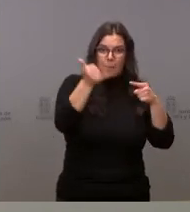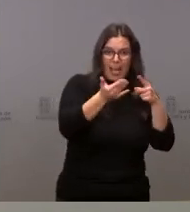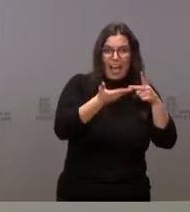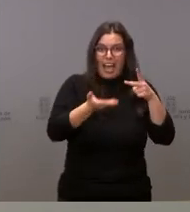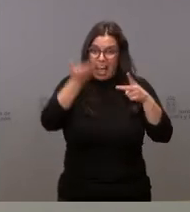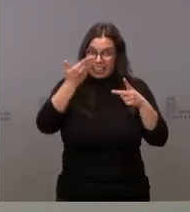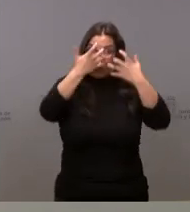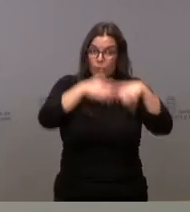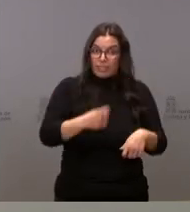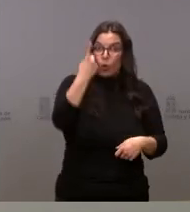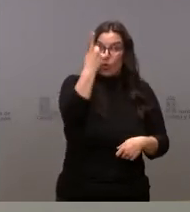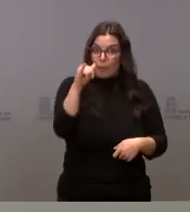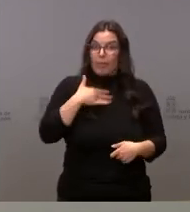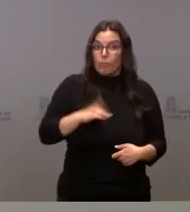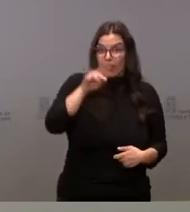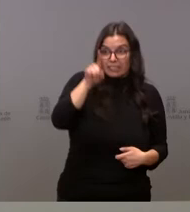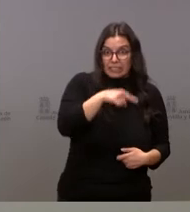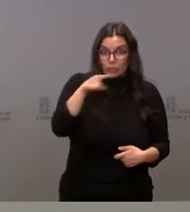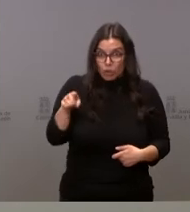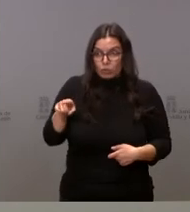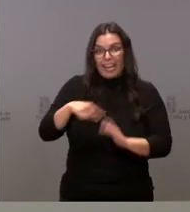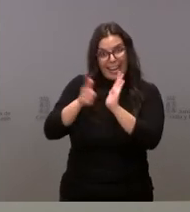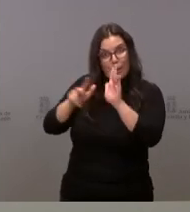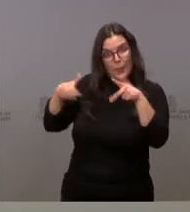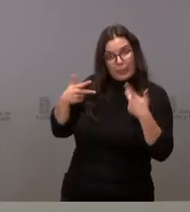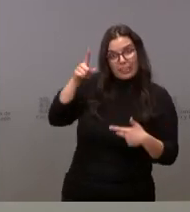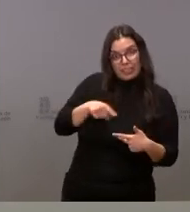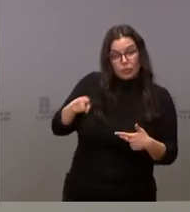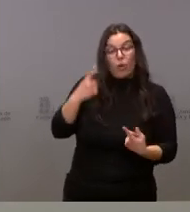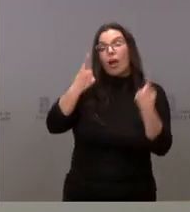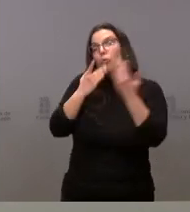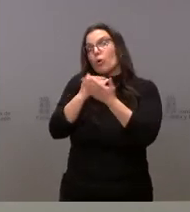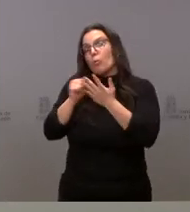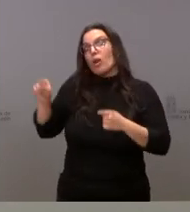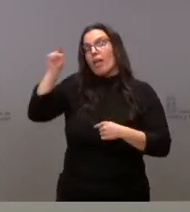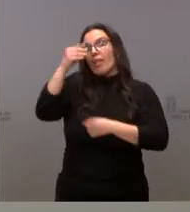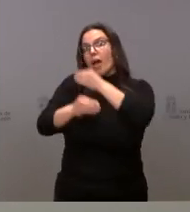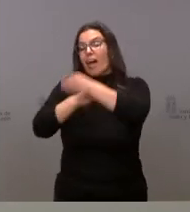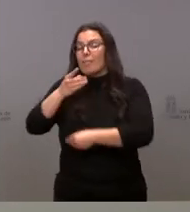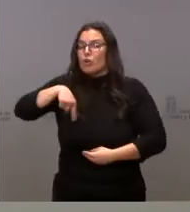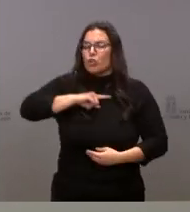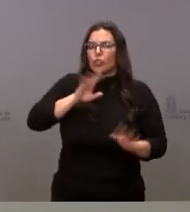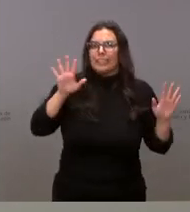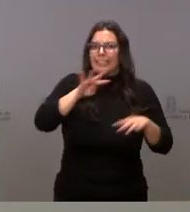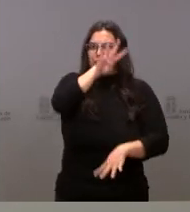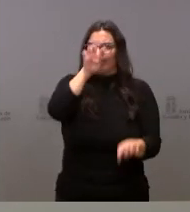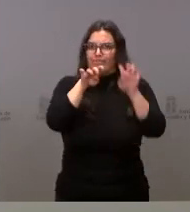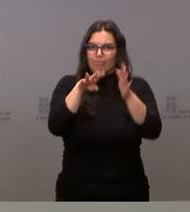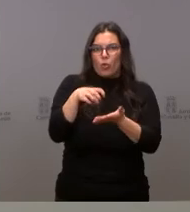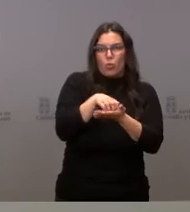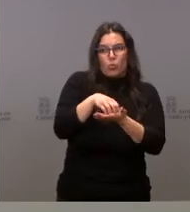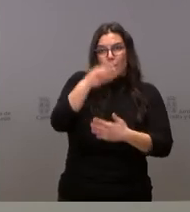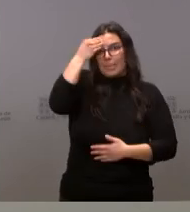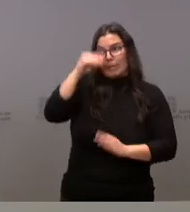alta de modo con cobertura legal hay algunas comunidades que lo están haciendo pero desde nuestro punto de vista lo están haciendo sin